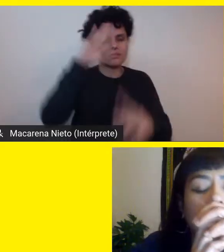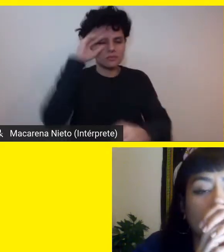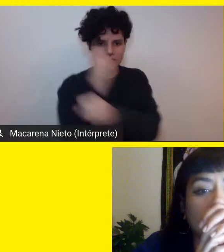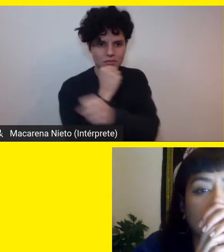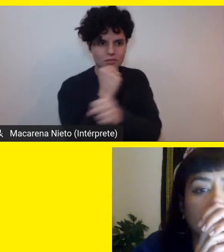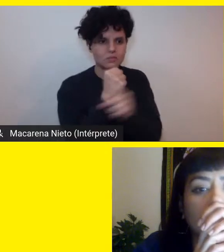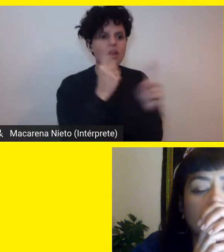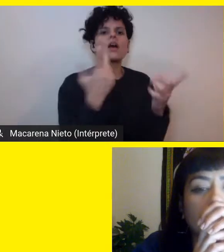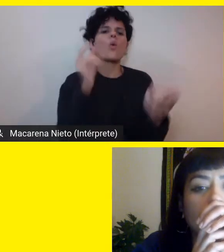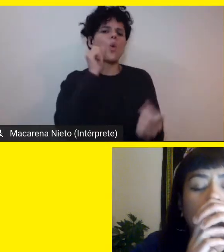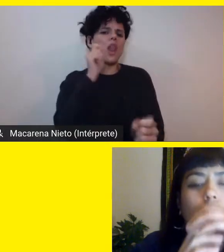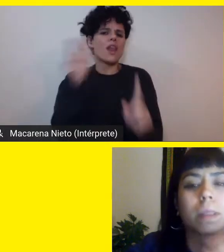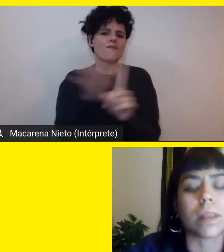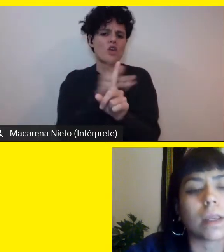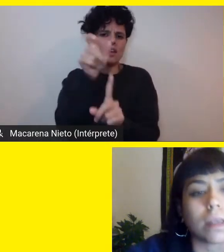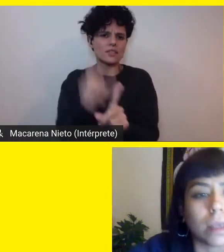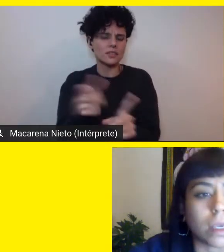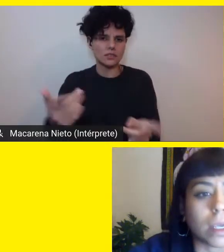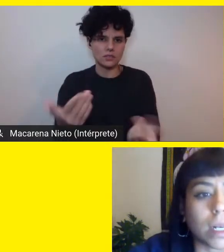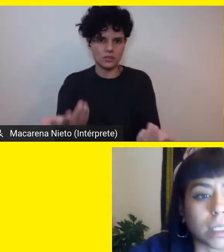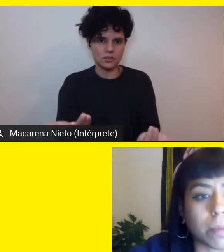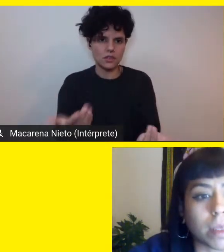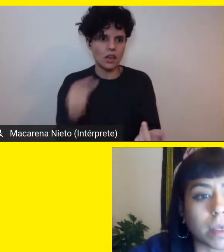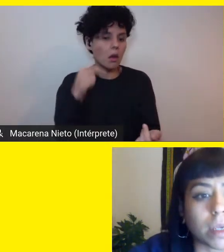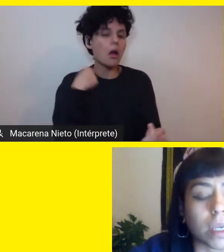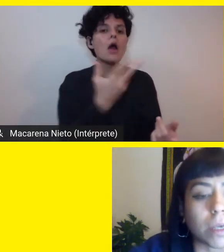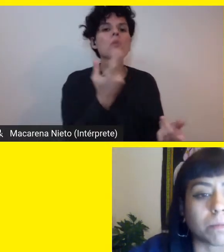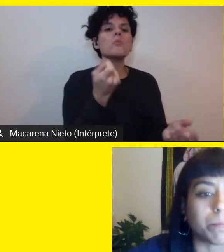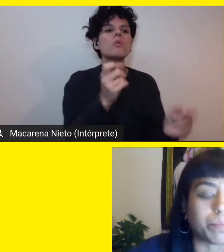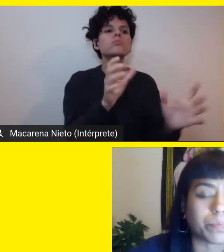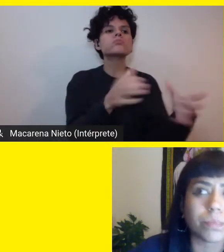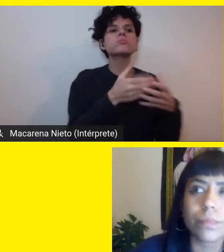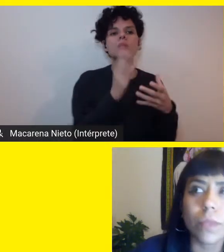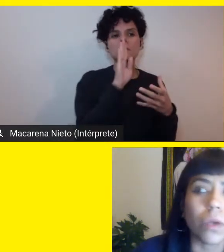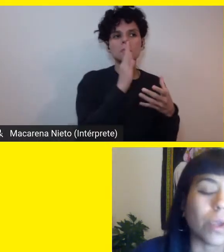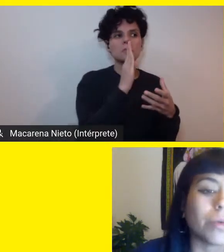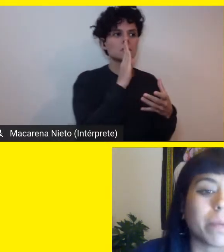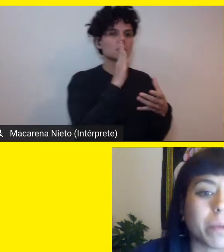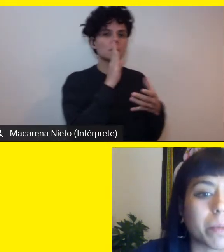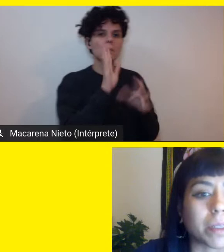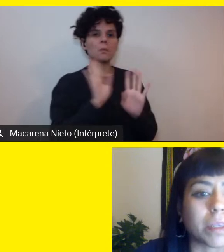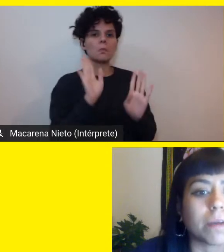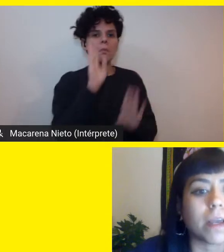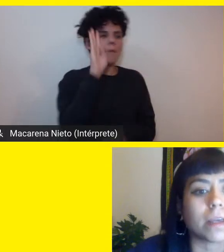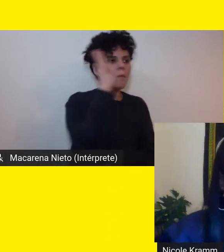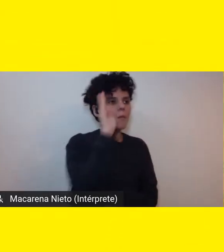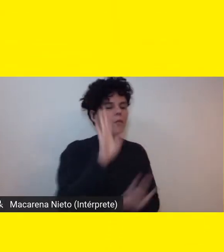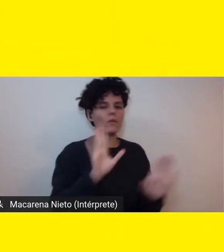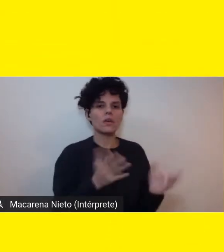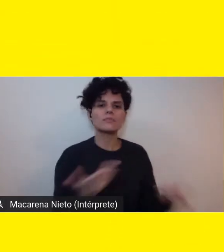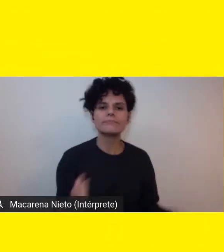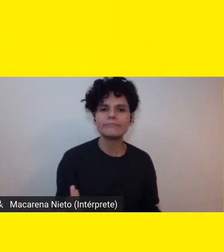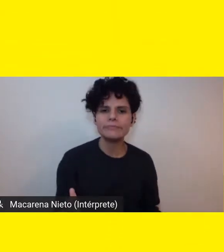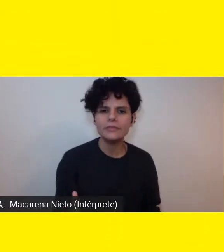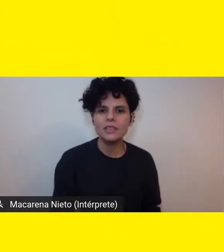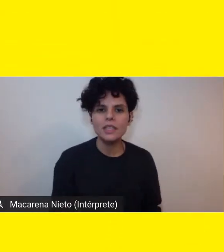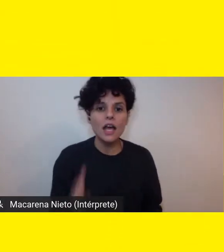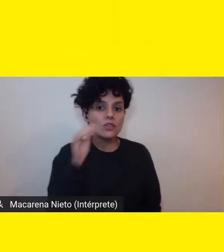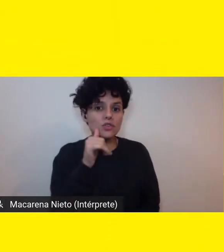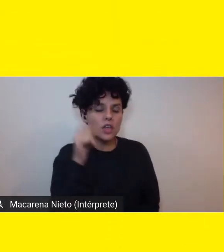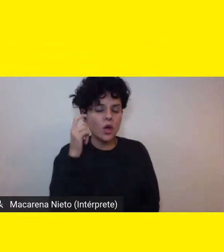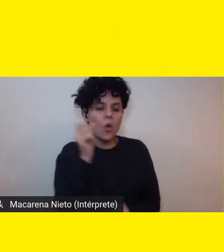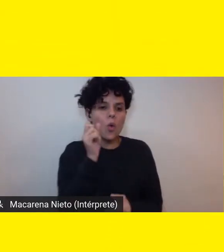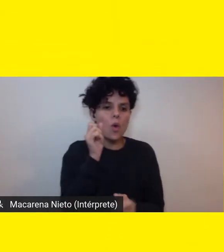Y lo que quería yo comentar era el tema de que no hay una perspectiva feminista y de